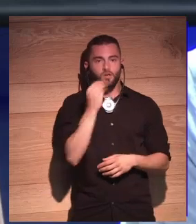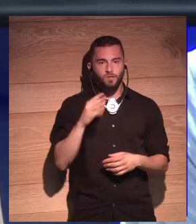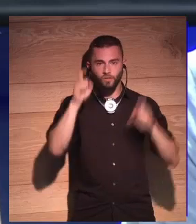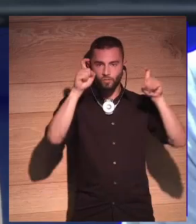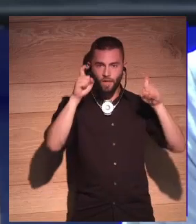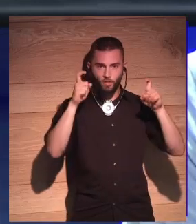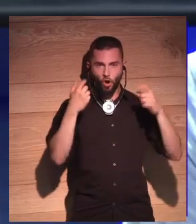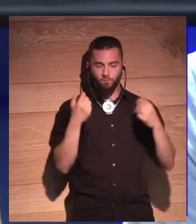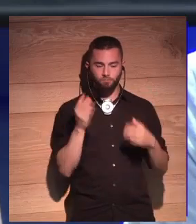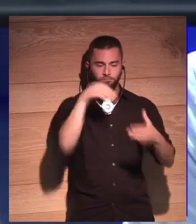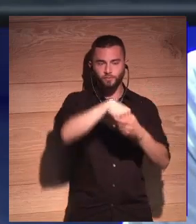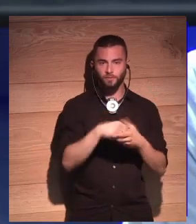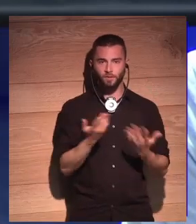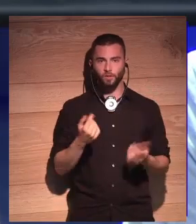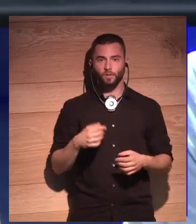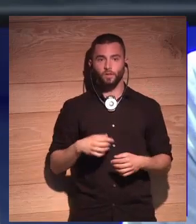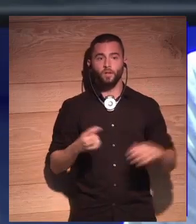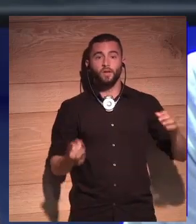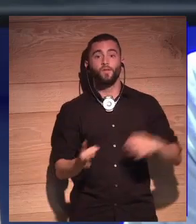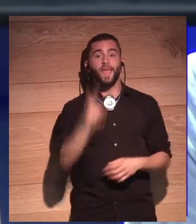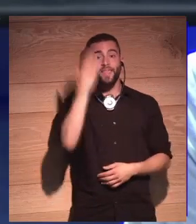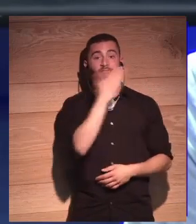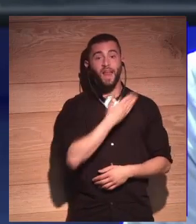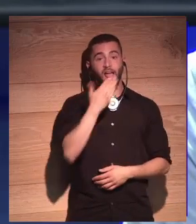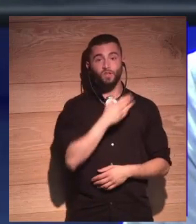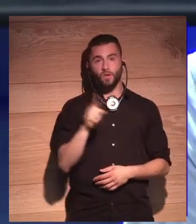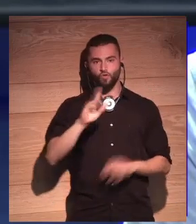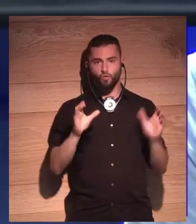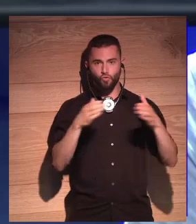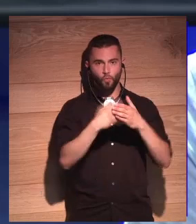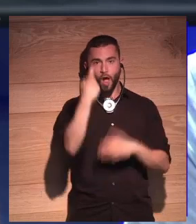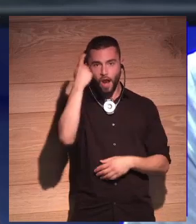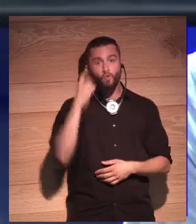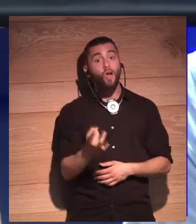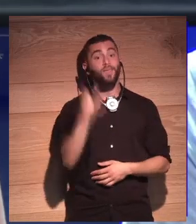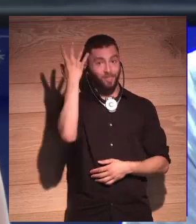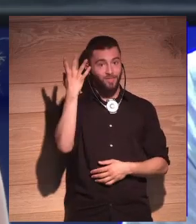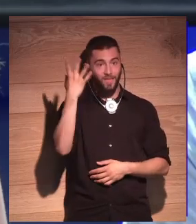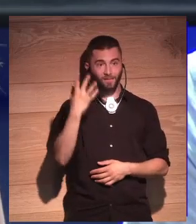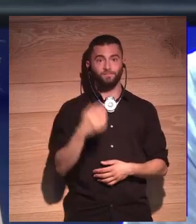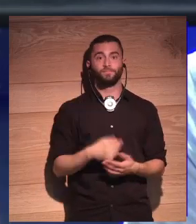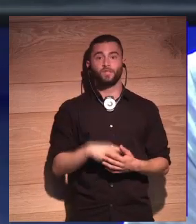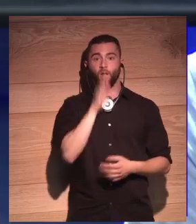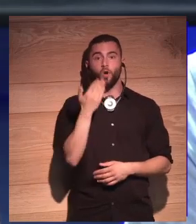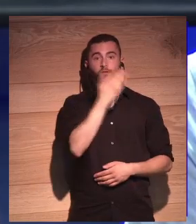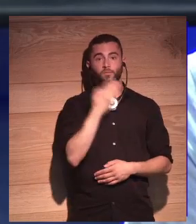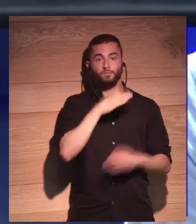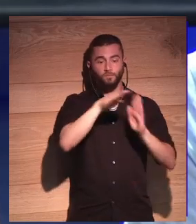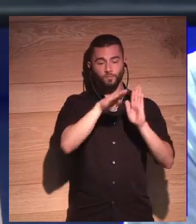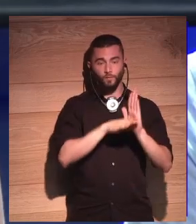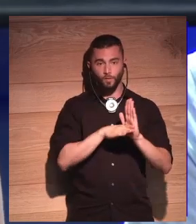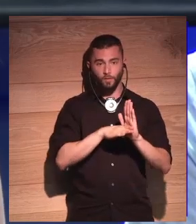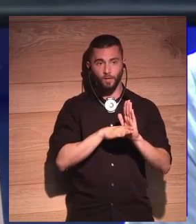iniciativa no tanto de la escuela como institución, sino de un grupo de alumnos, porque tenemos en la escuela un programa de